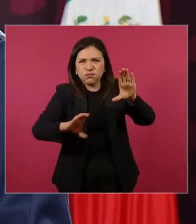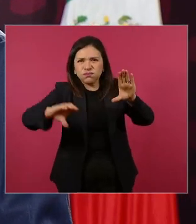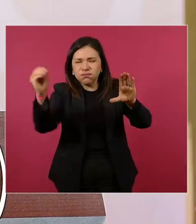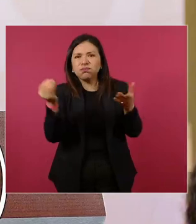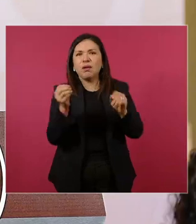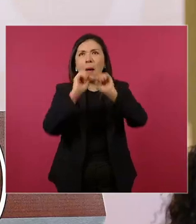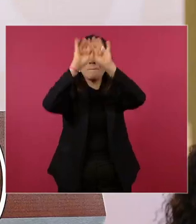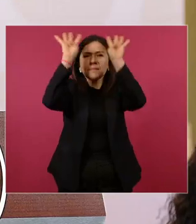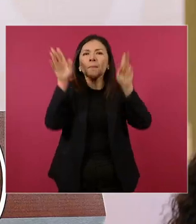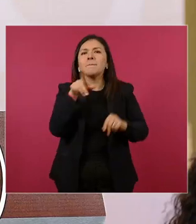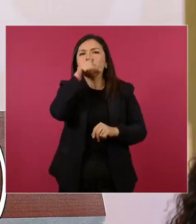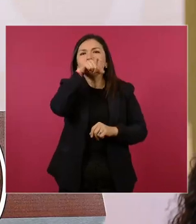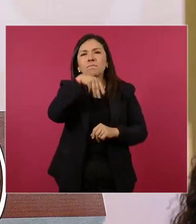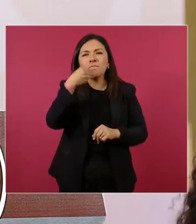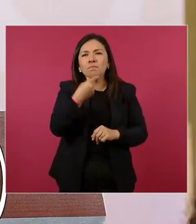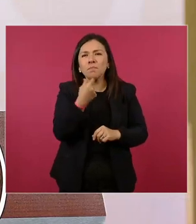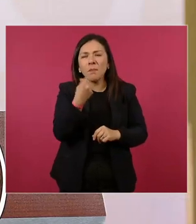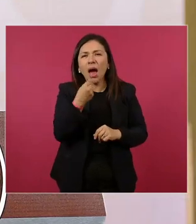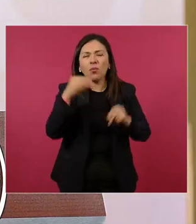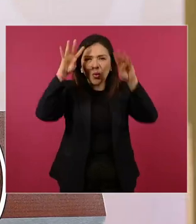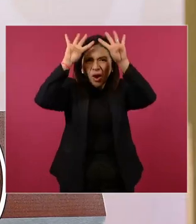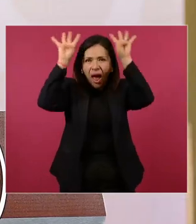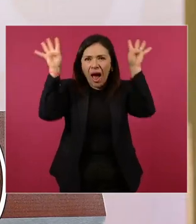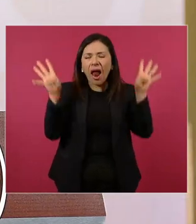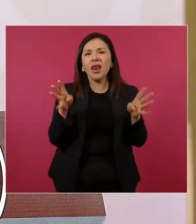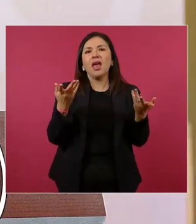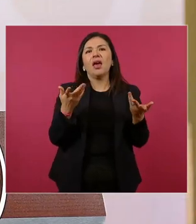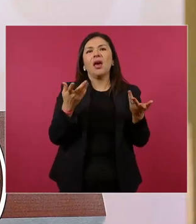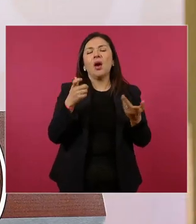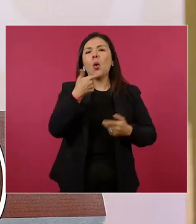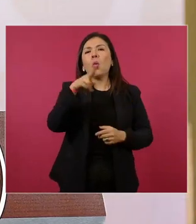pavos reales, guacamayas,